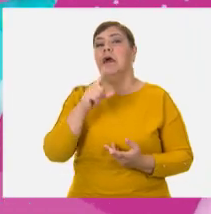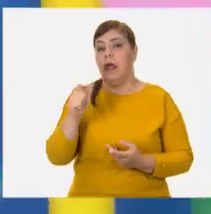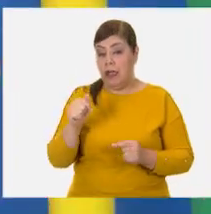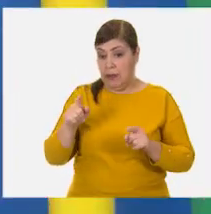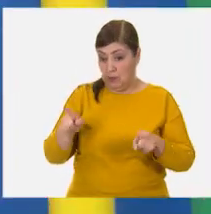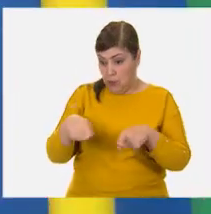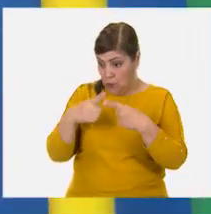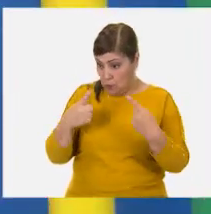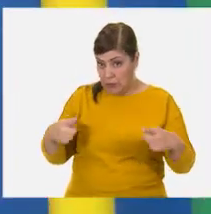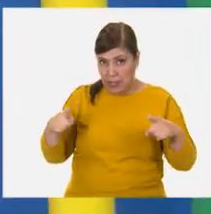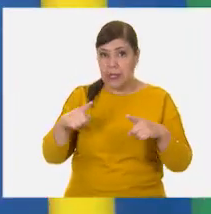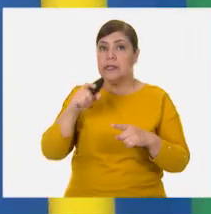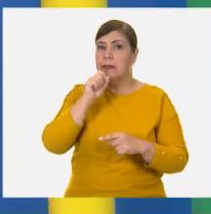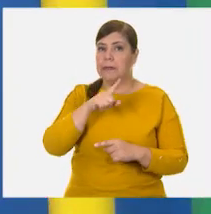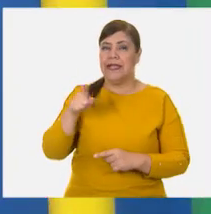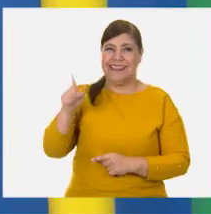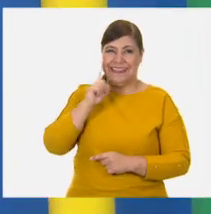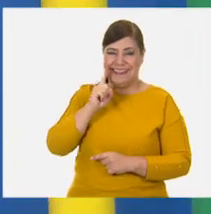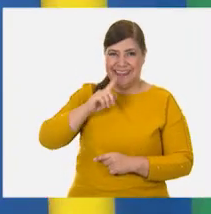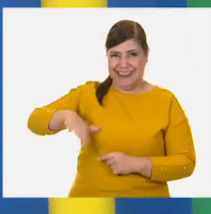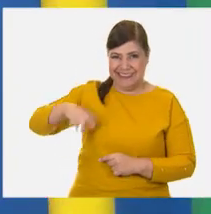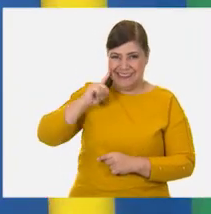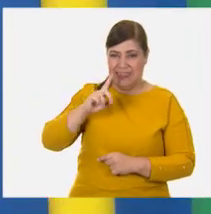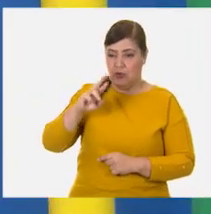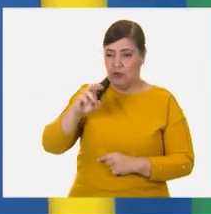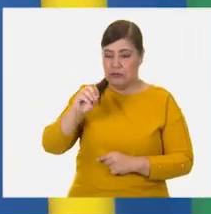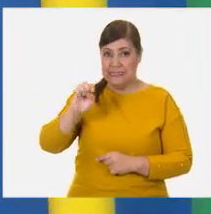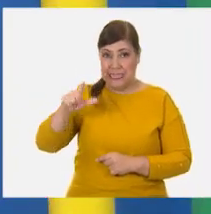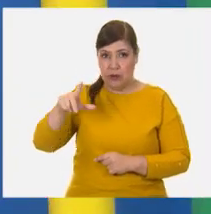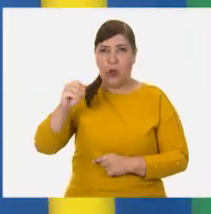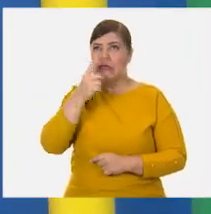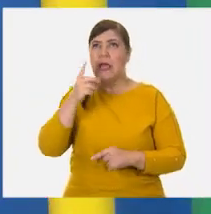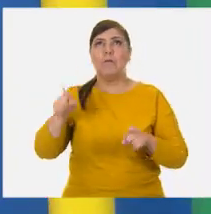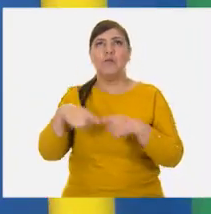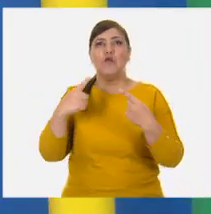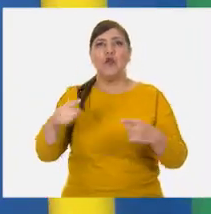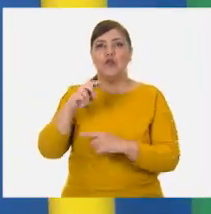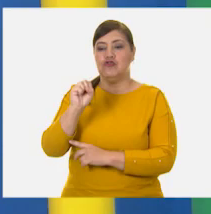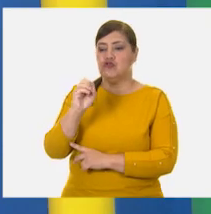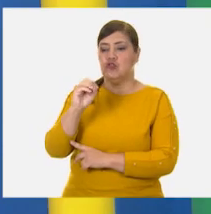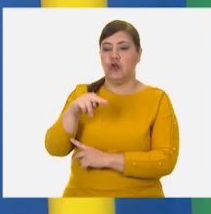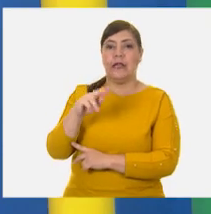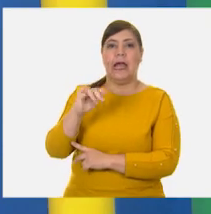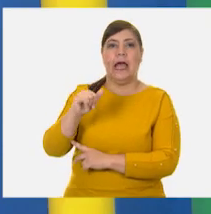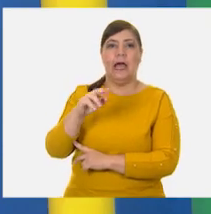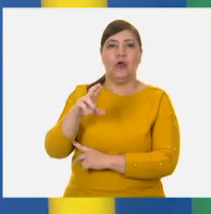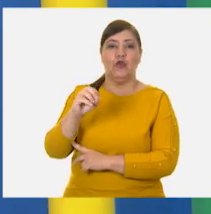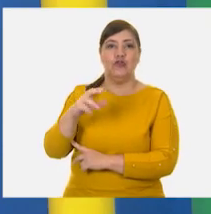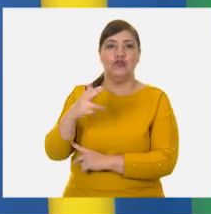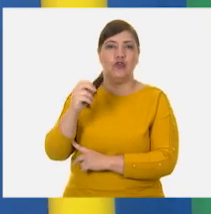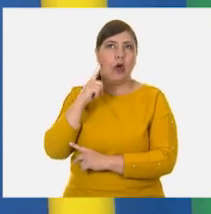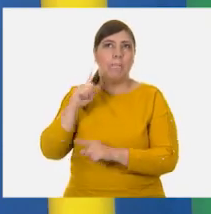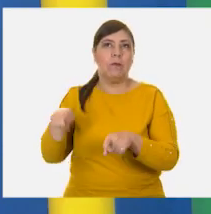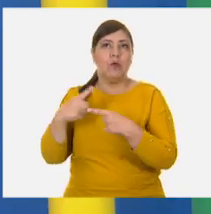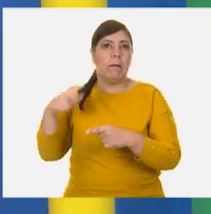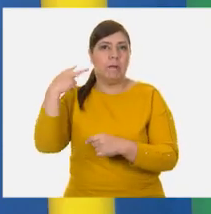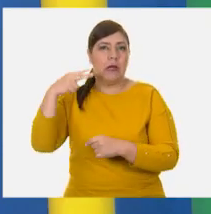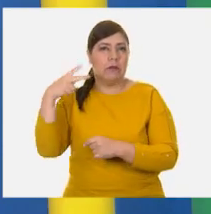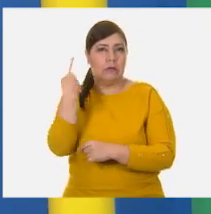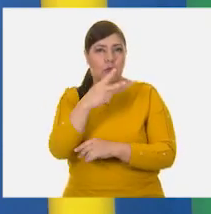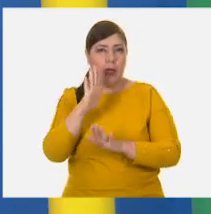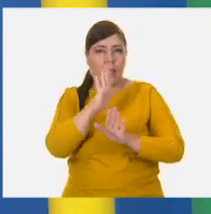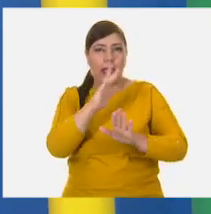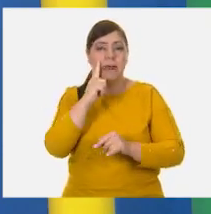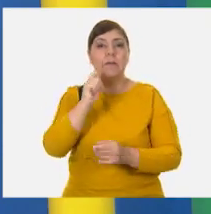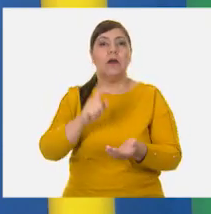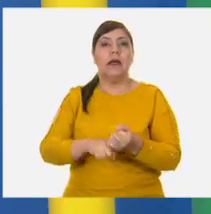música, Estela Rosselló nos habló sobre el son jarocho, el cual se cree que durante el siglo XVIII, con la aparición de los